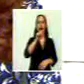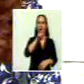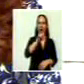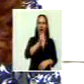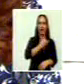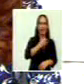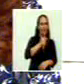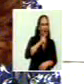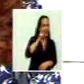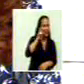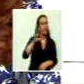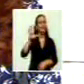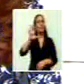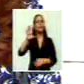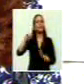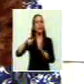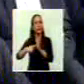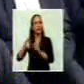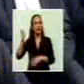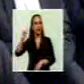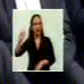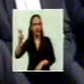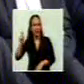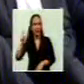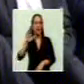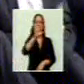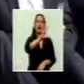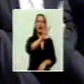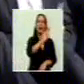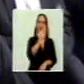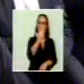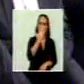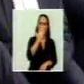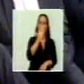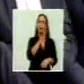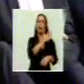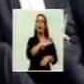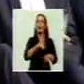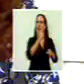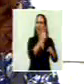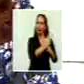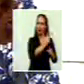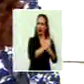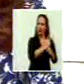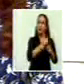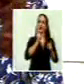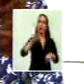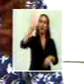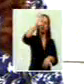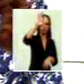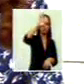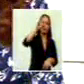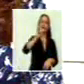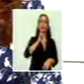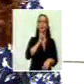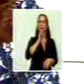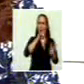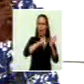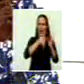provincia de Buenos Aires, como en Río Tercero, provincia de Córdoba, como también en San Miguel de Tucumán, capital.